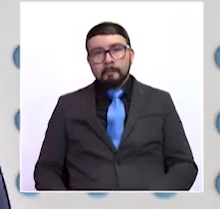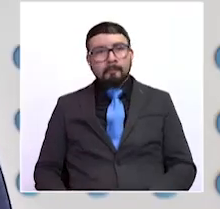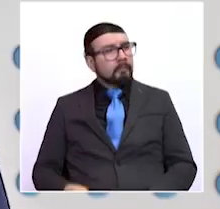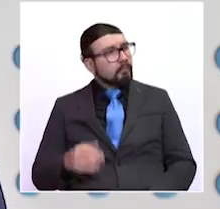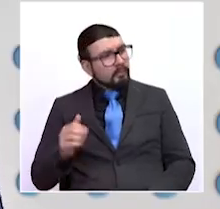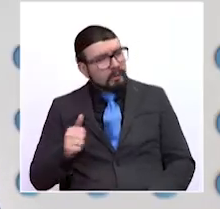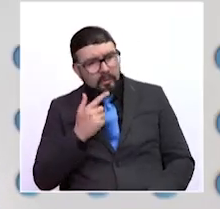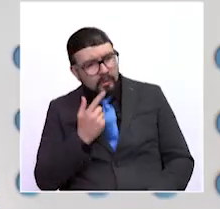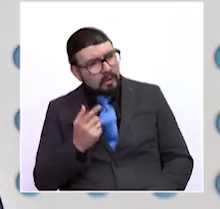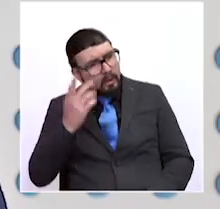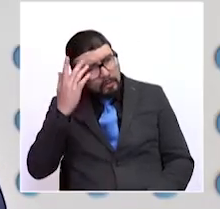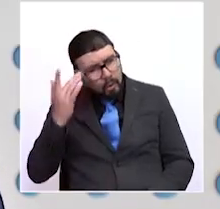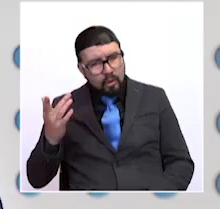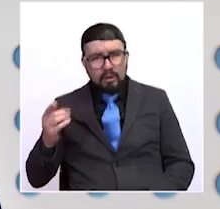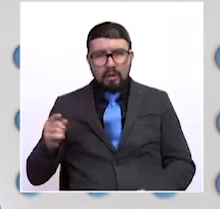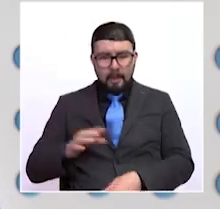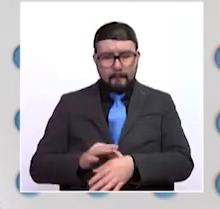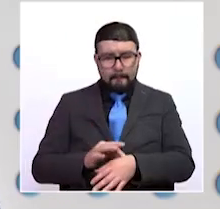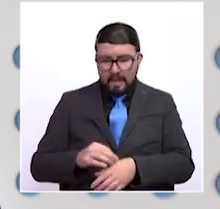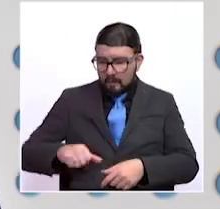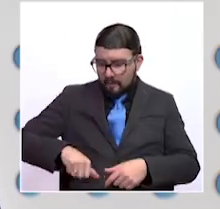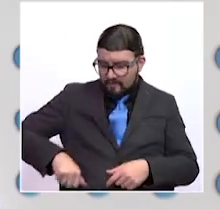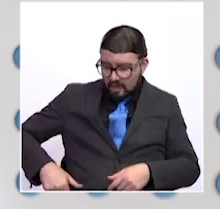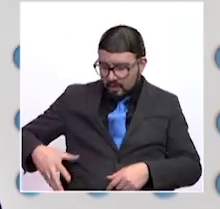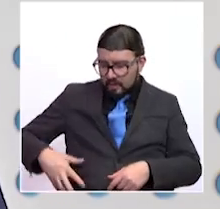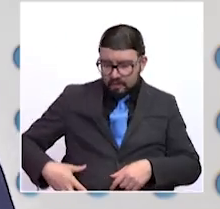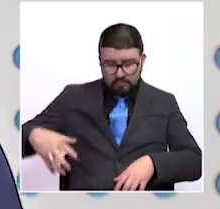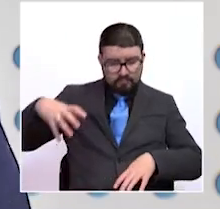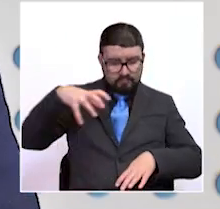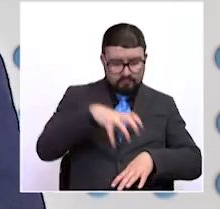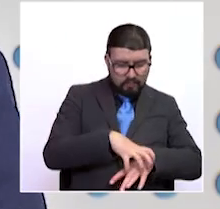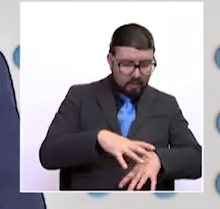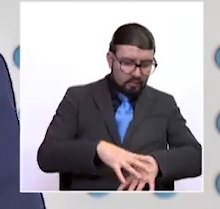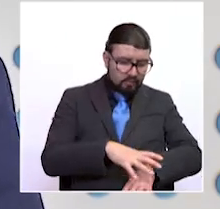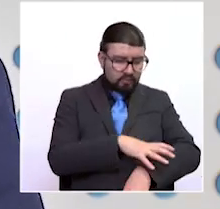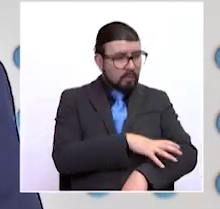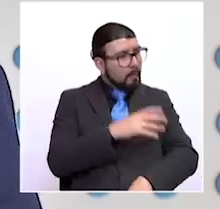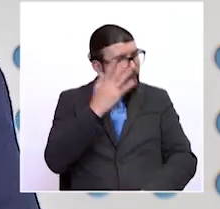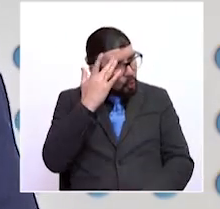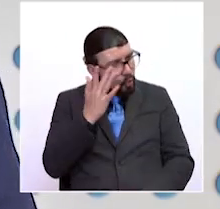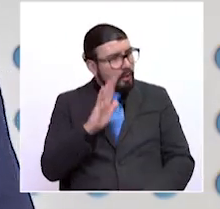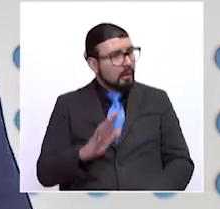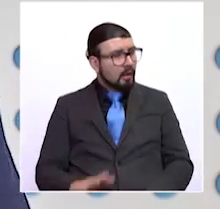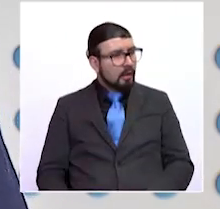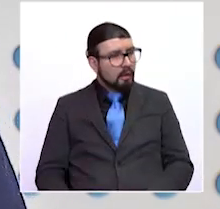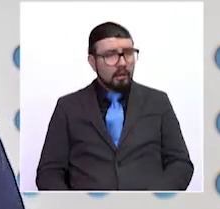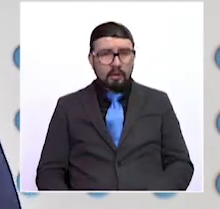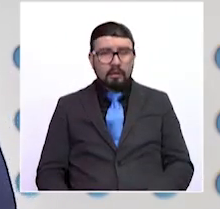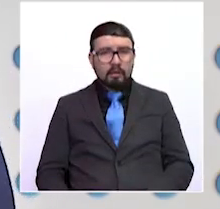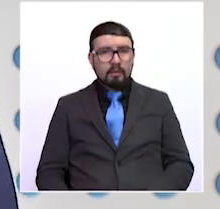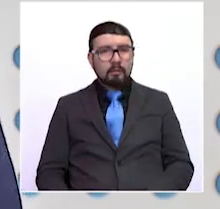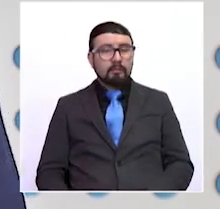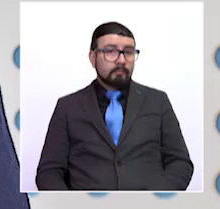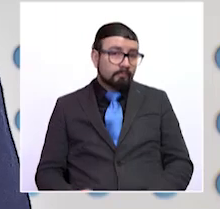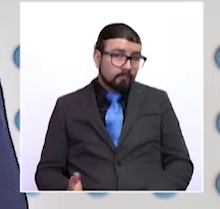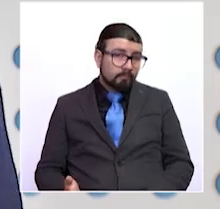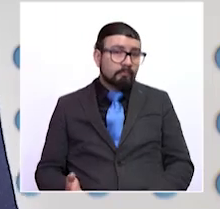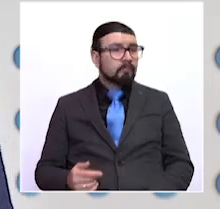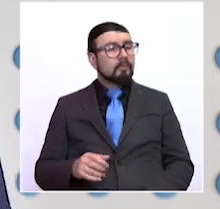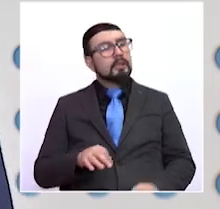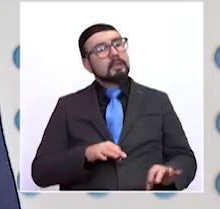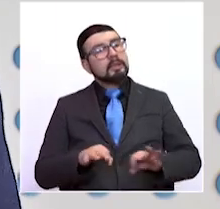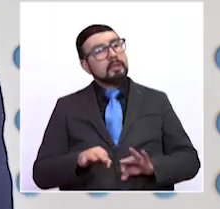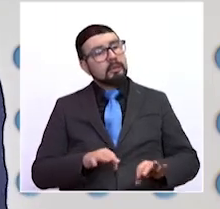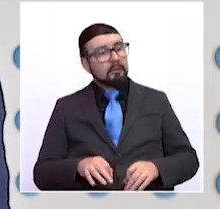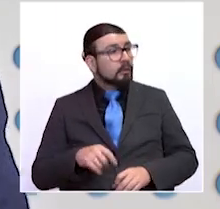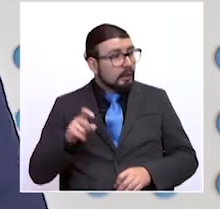¿por qué me van a sacar de mi piel sana, de mi piel buena? Doctora, ¿por qué me tiene que sacar piel de aquí? Pero es que yo tengo que sacarte